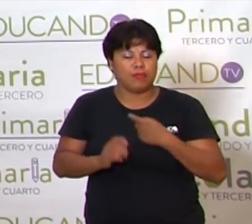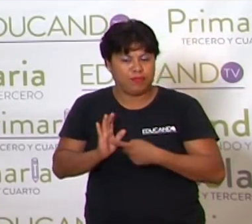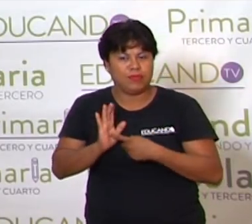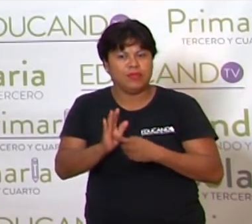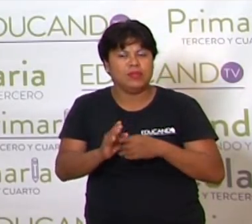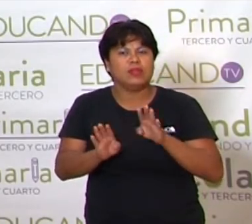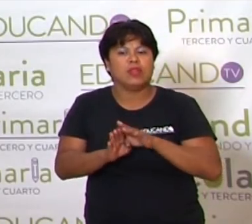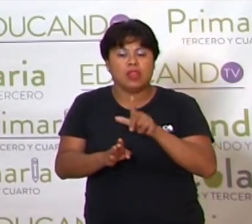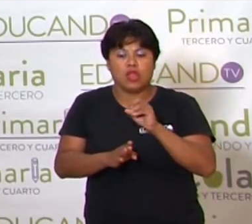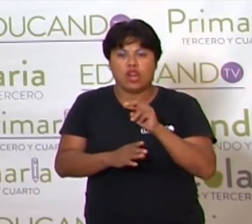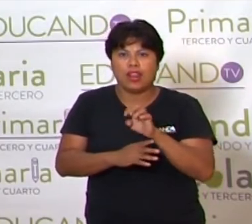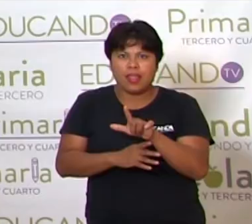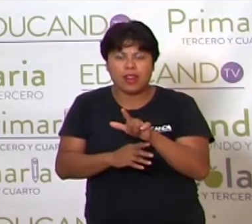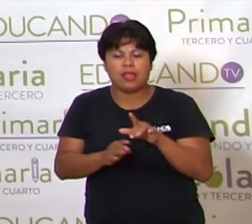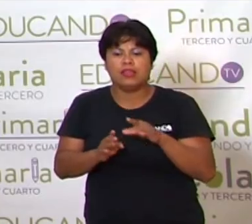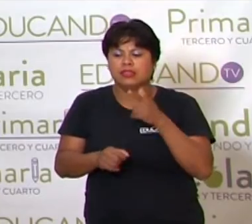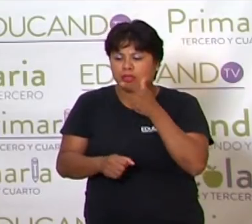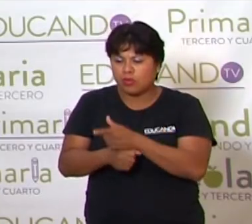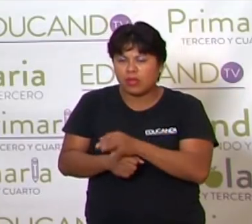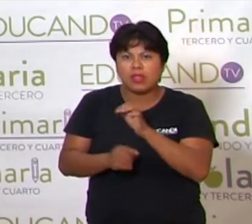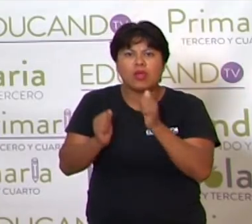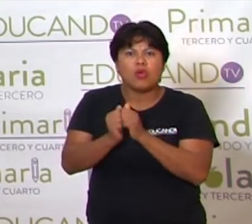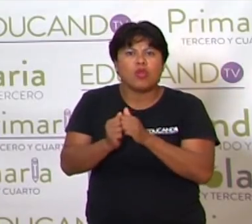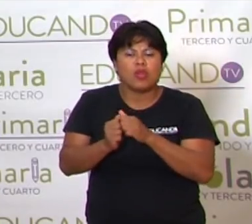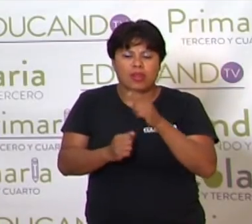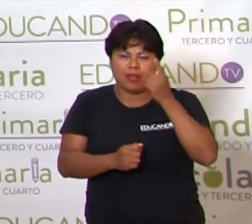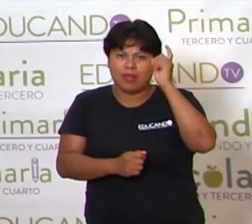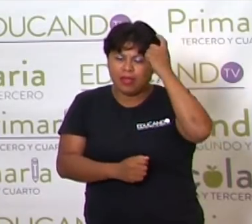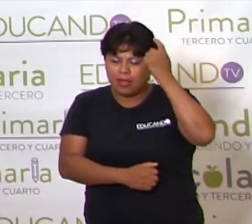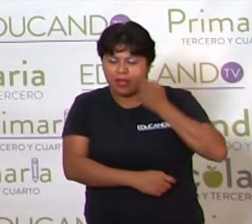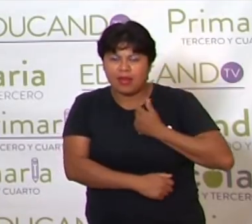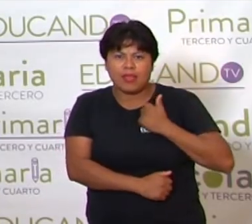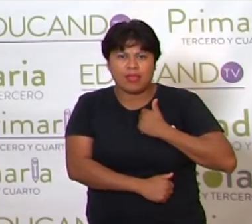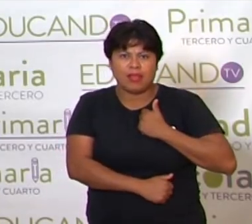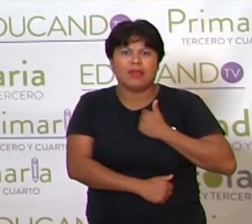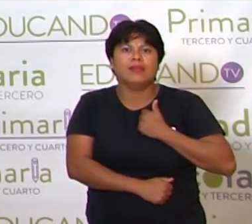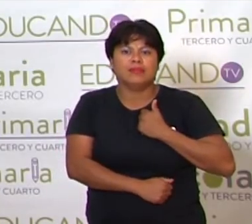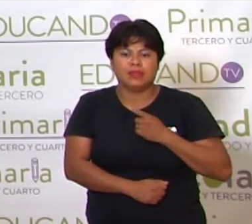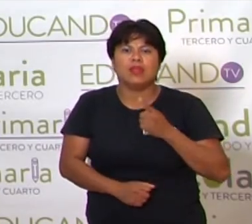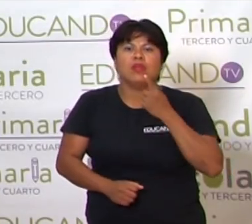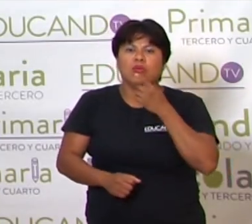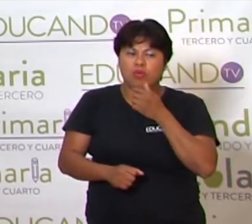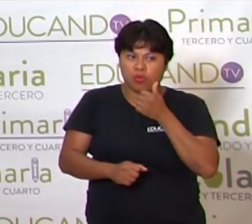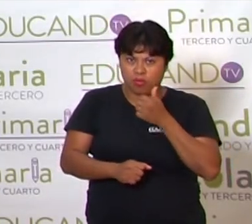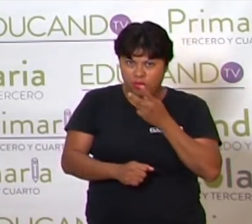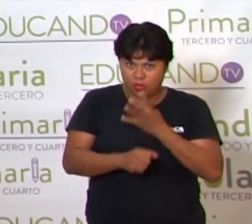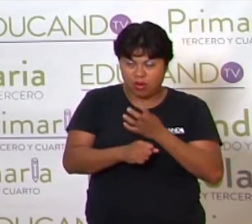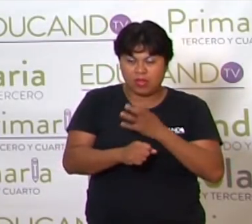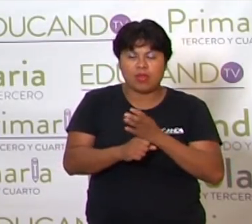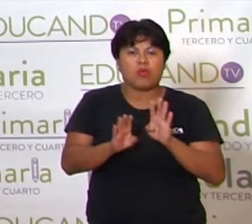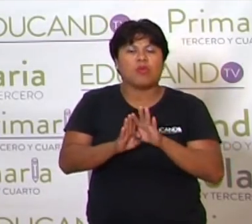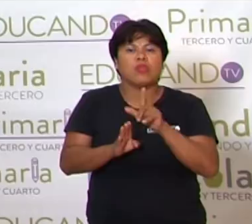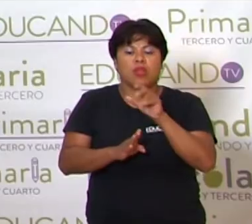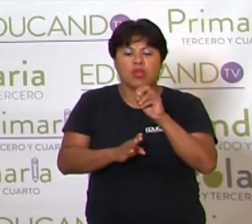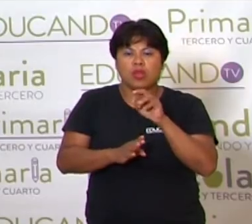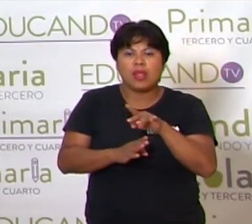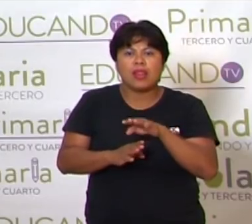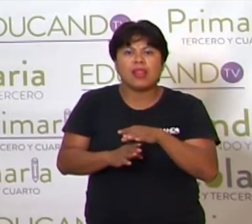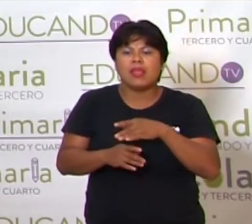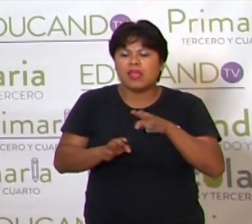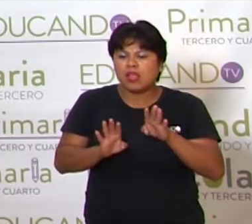presentar cuando Leonel se encuentra con la Riera. En la cuarta escena voy a presentar cuando Leonel